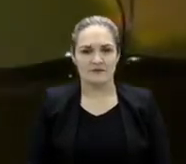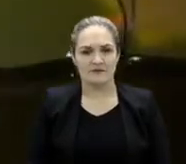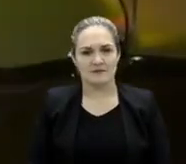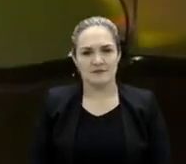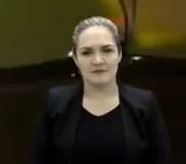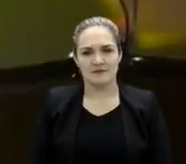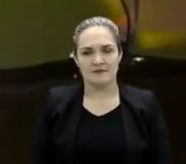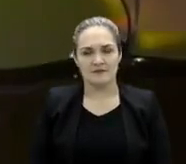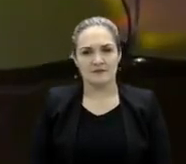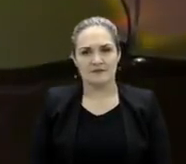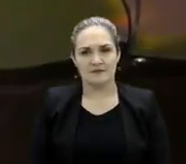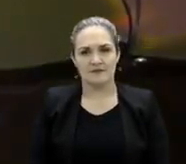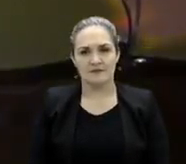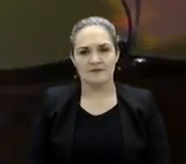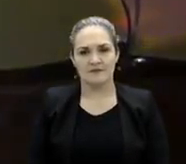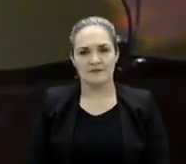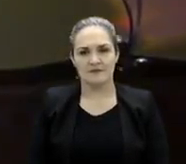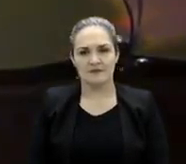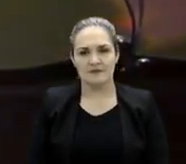Yolanda,